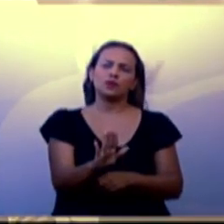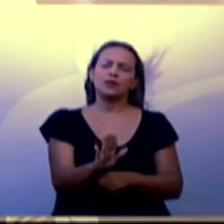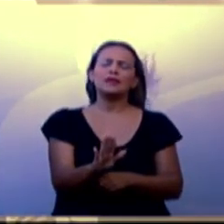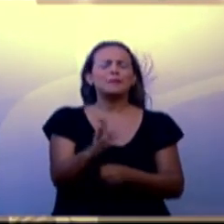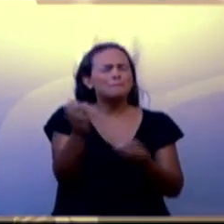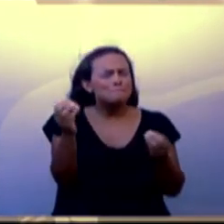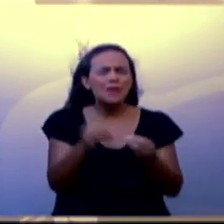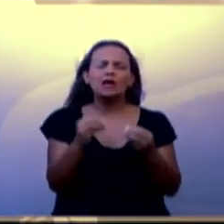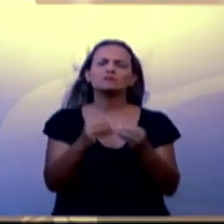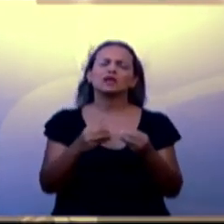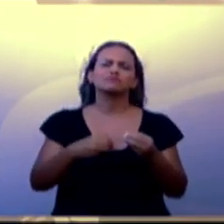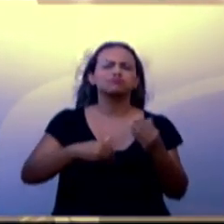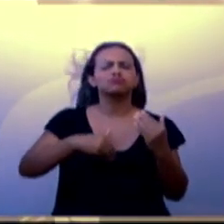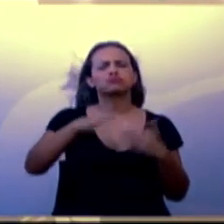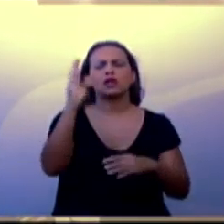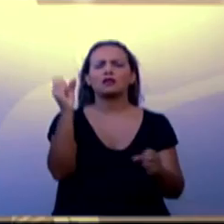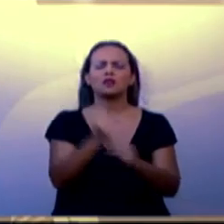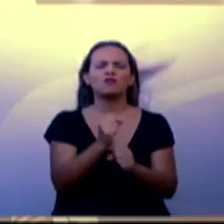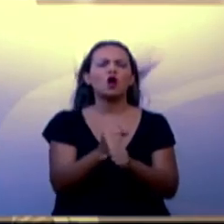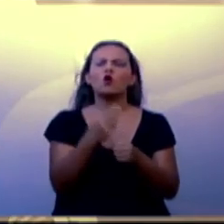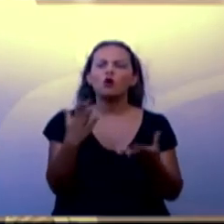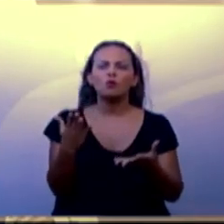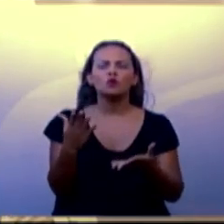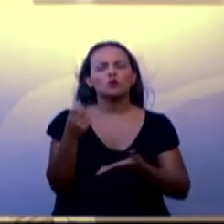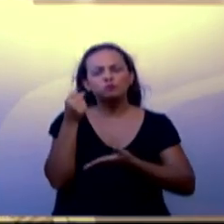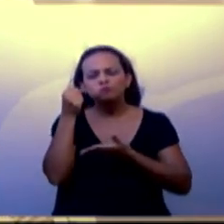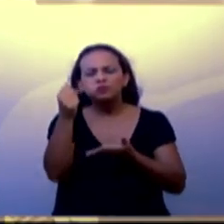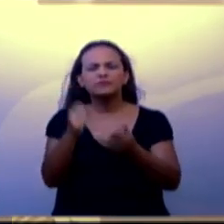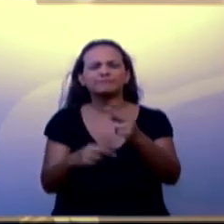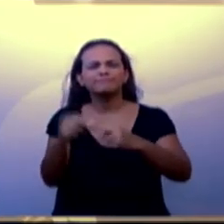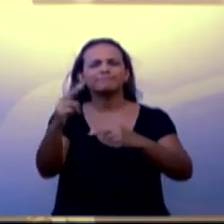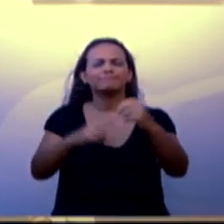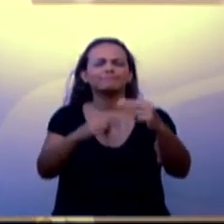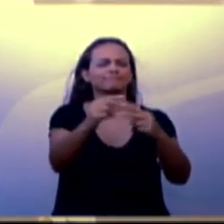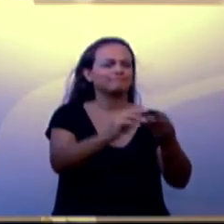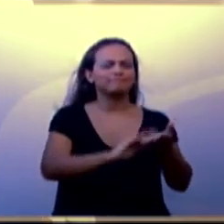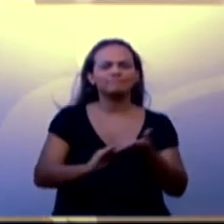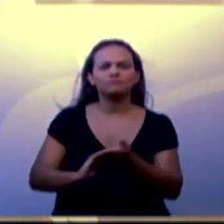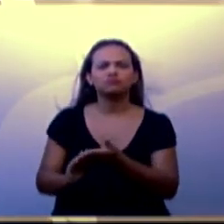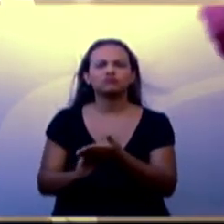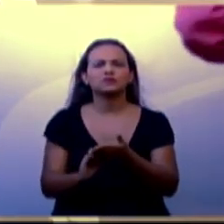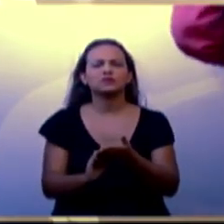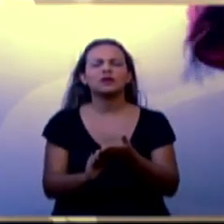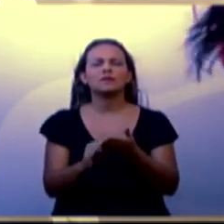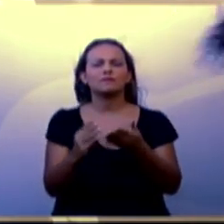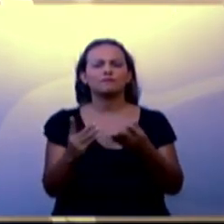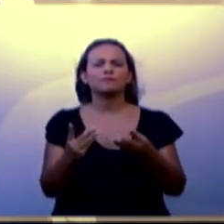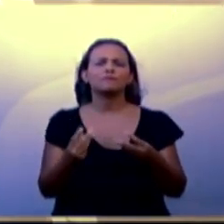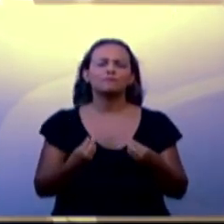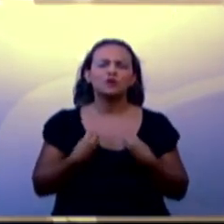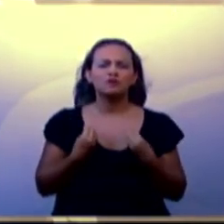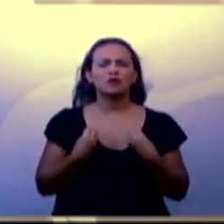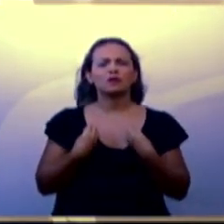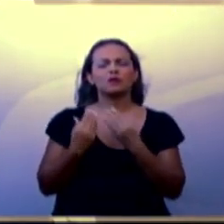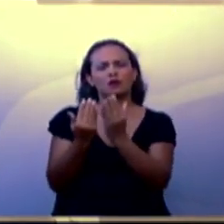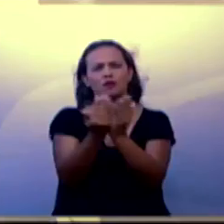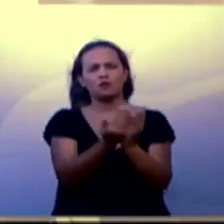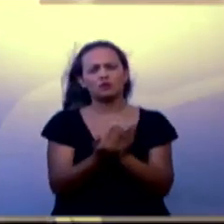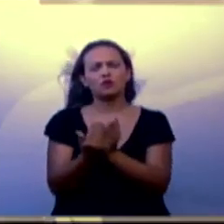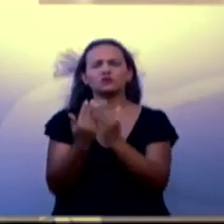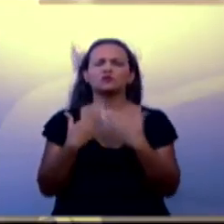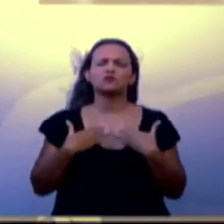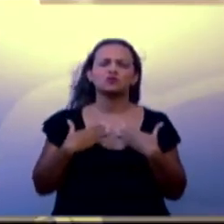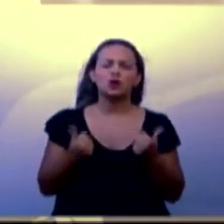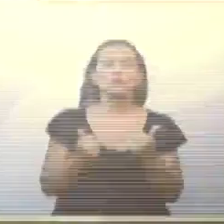nuevos empleos a través de la inversión en infraestructura de movilidad, vivienda, educación,